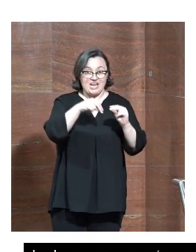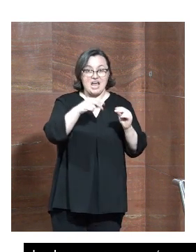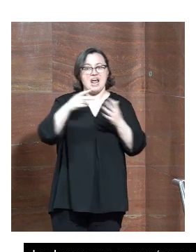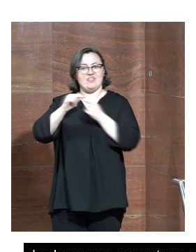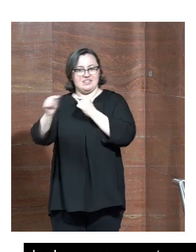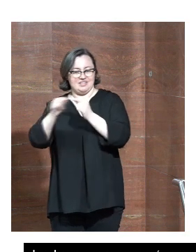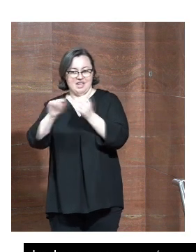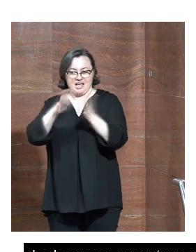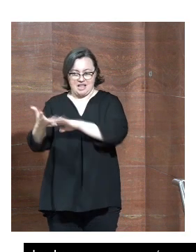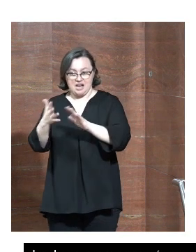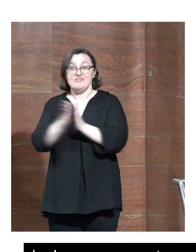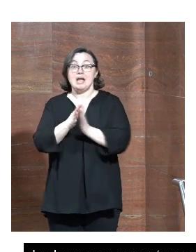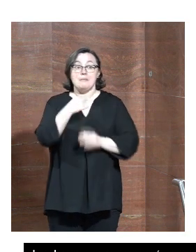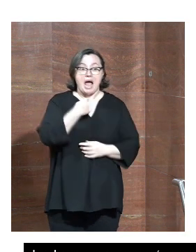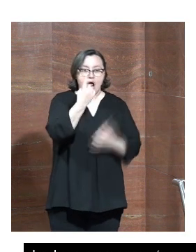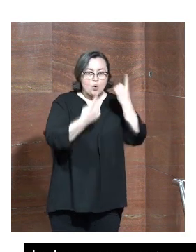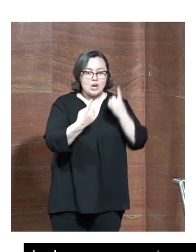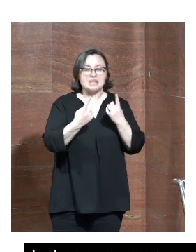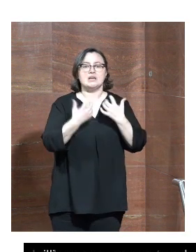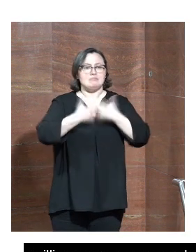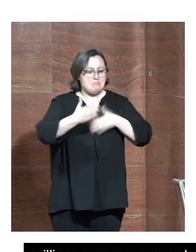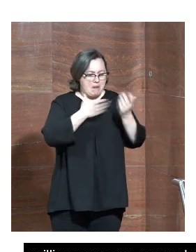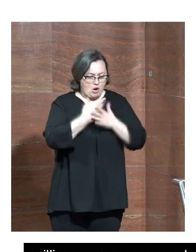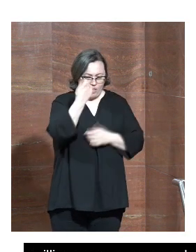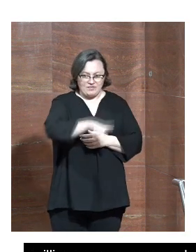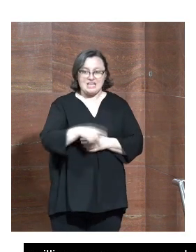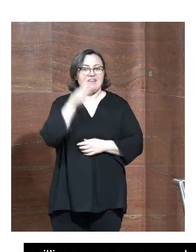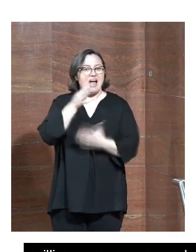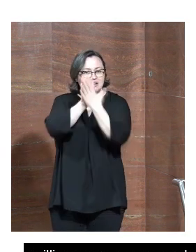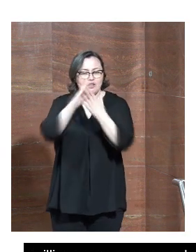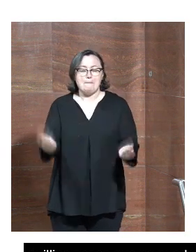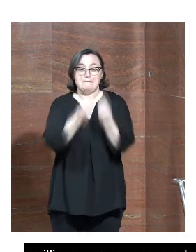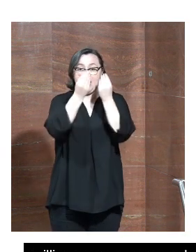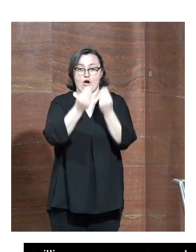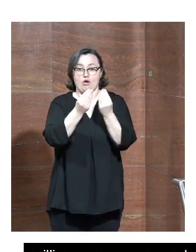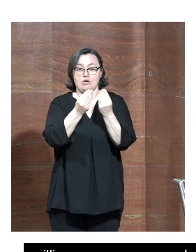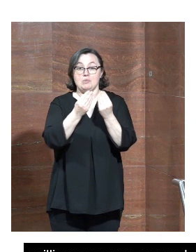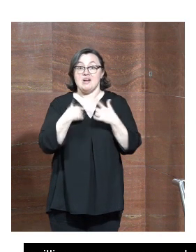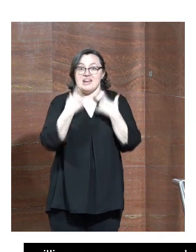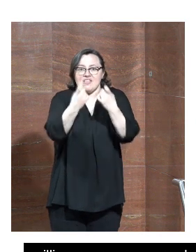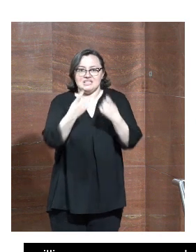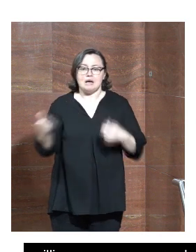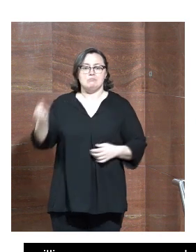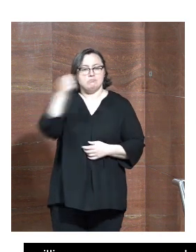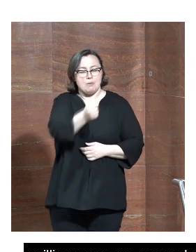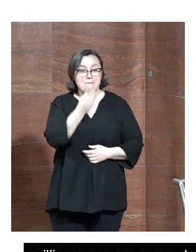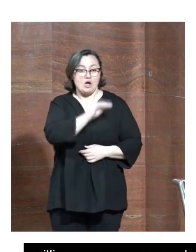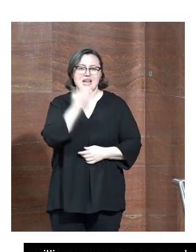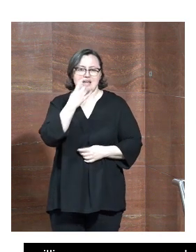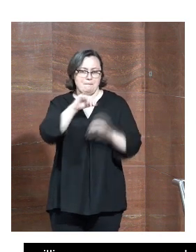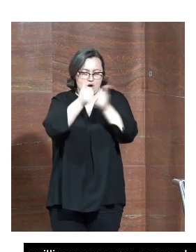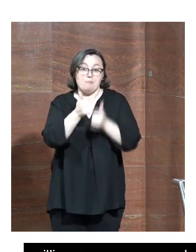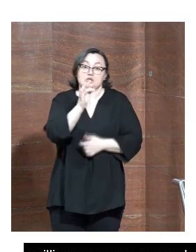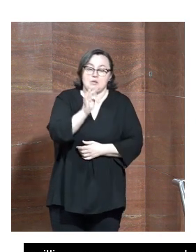esas personas que estamos liberando del trabajo mecánico podemos dedicarlas a atender mejor al que realmente lo necesita. Y os voy a poner algunos